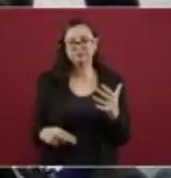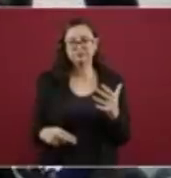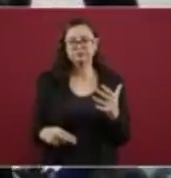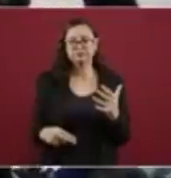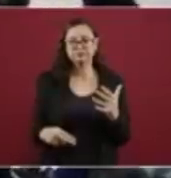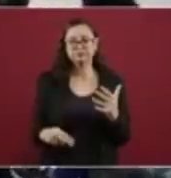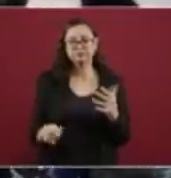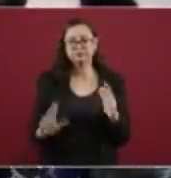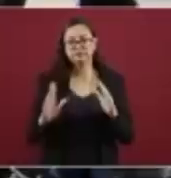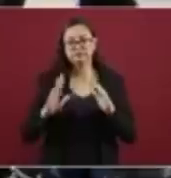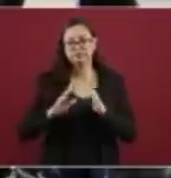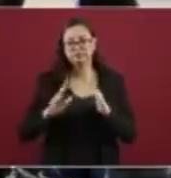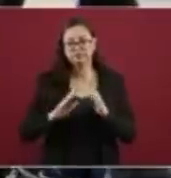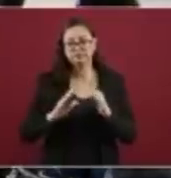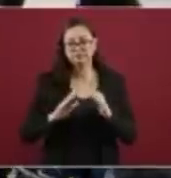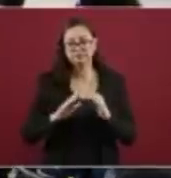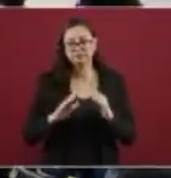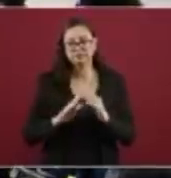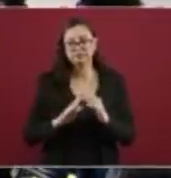direcciones